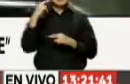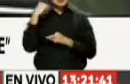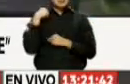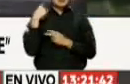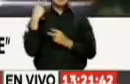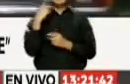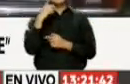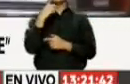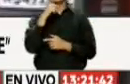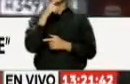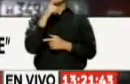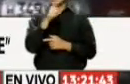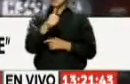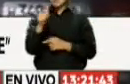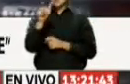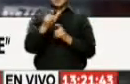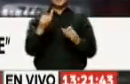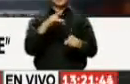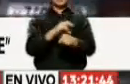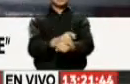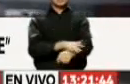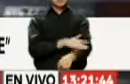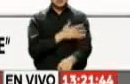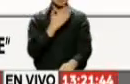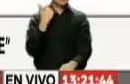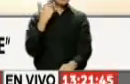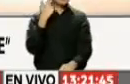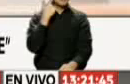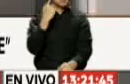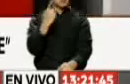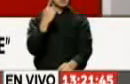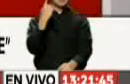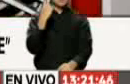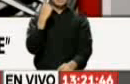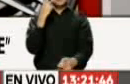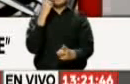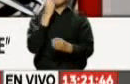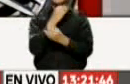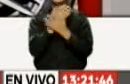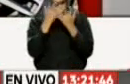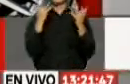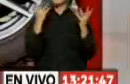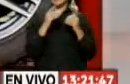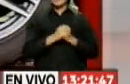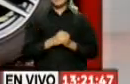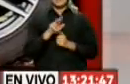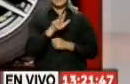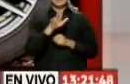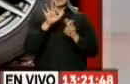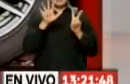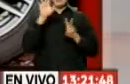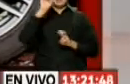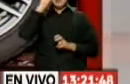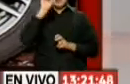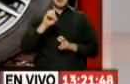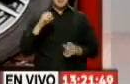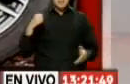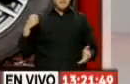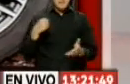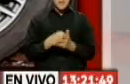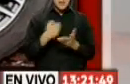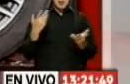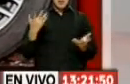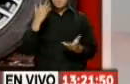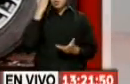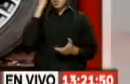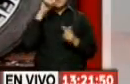responsabilidades. ¿Quién mejor que ellos para crear conciencia sobre lo que las estadísticas nos advierten? El 37% de accidentes ocurrieron